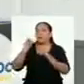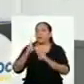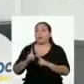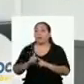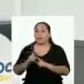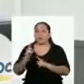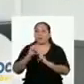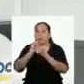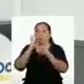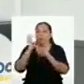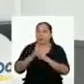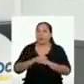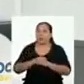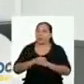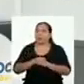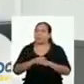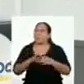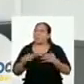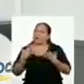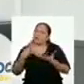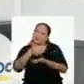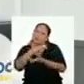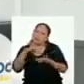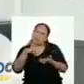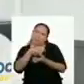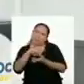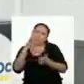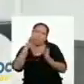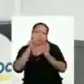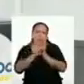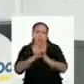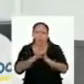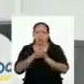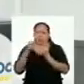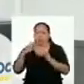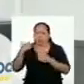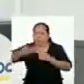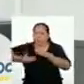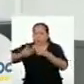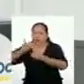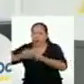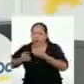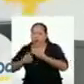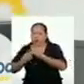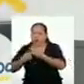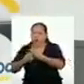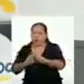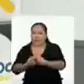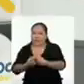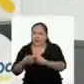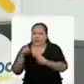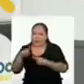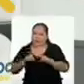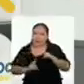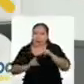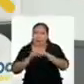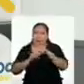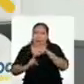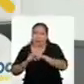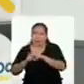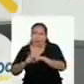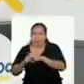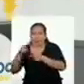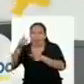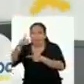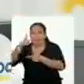que no me quedó clara es si puede haber una mezcla. Por ejemplo, ¿es posible que en una progresión geométrica haya multiplicaciones y